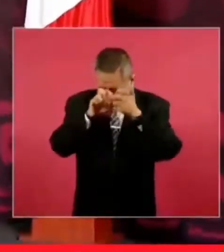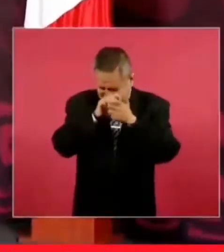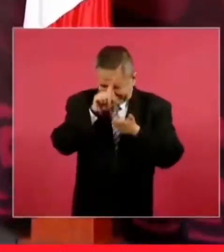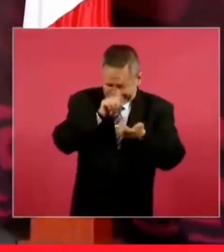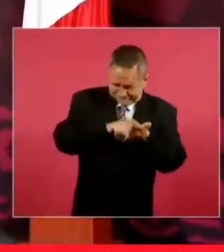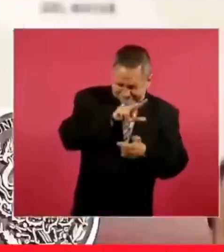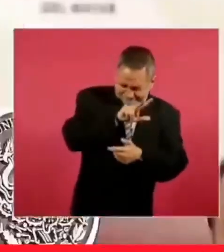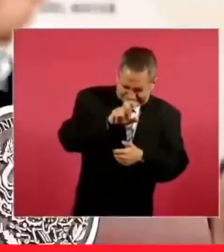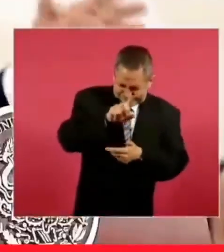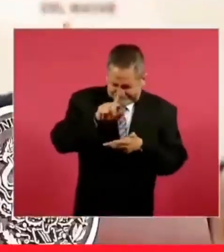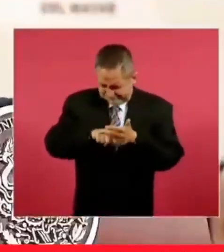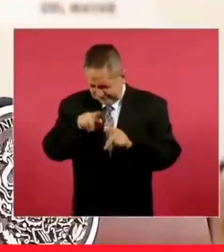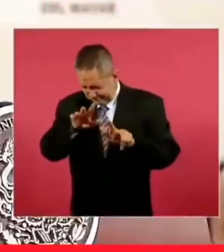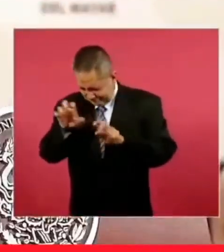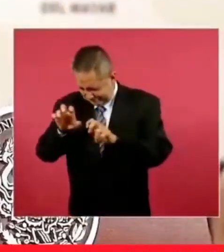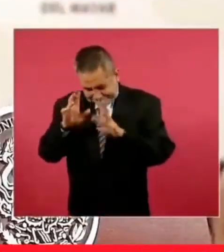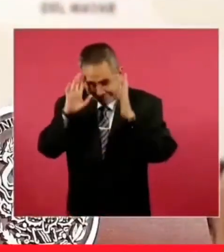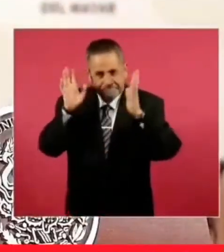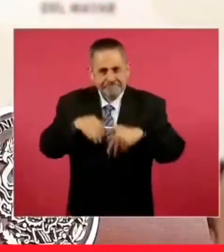los siglos.